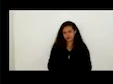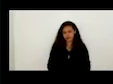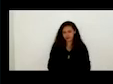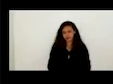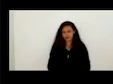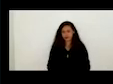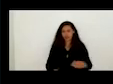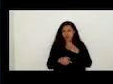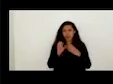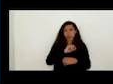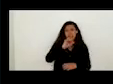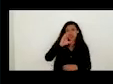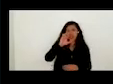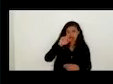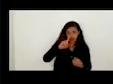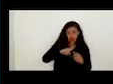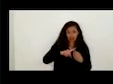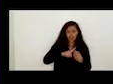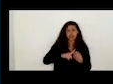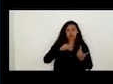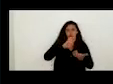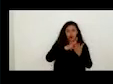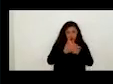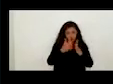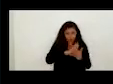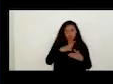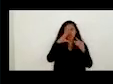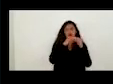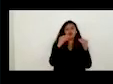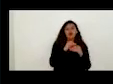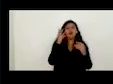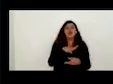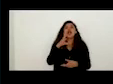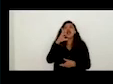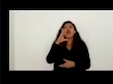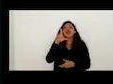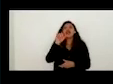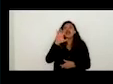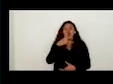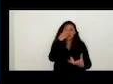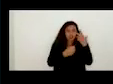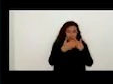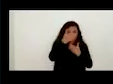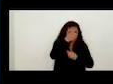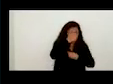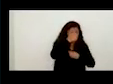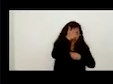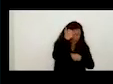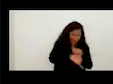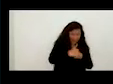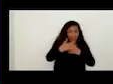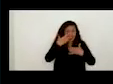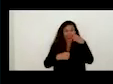productos de cereales, como por ejemplo la tortilla, en las frutas, en los lácteos, como el yogur y la leche, y